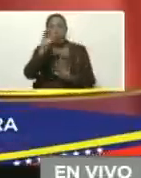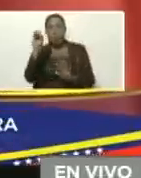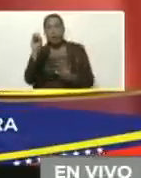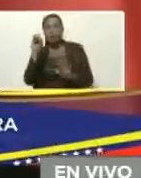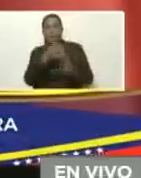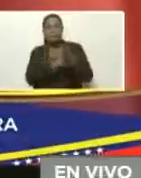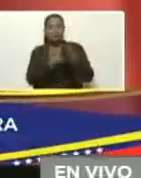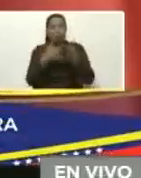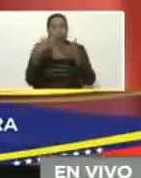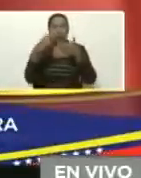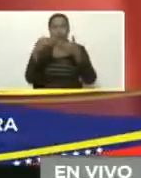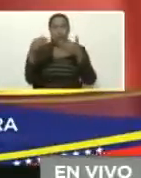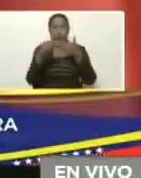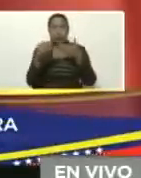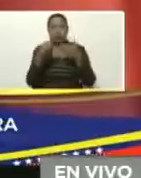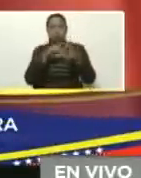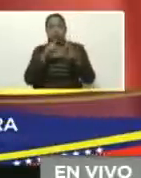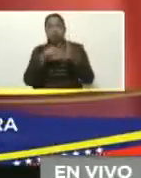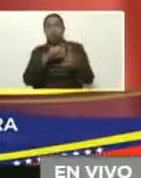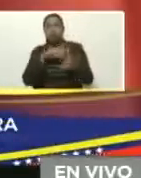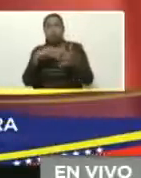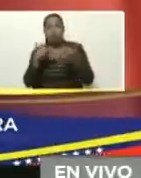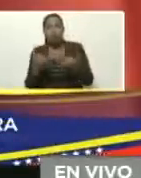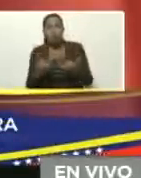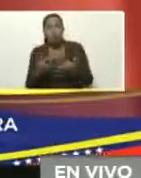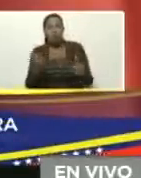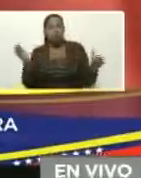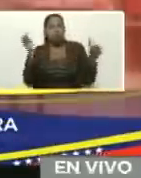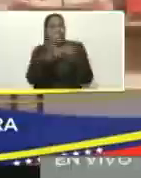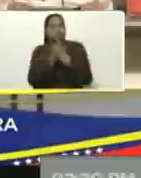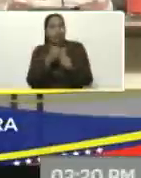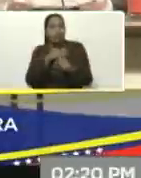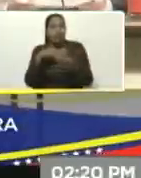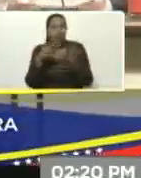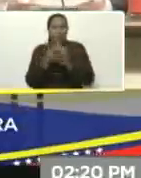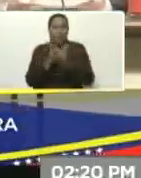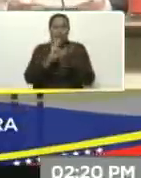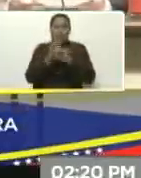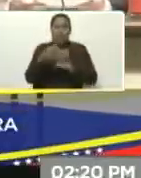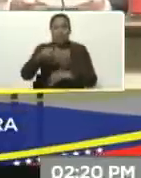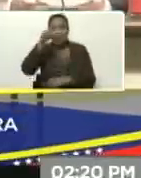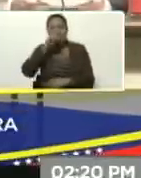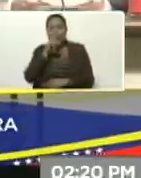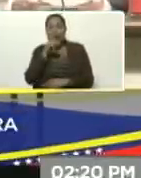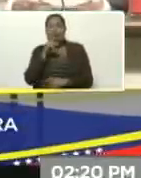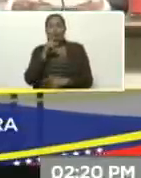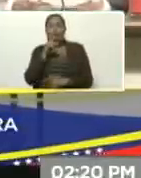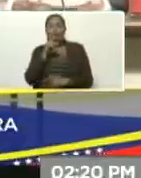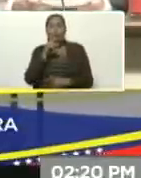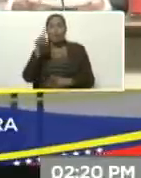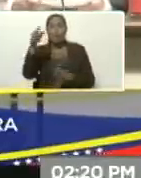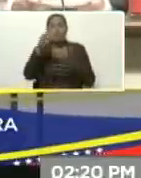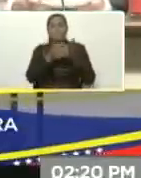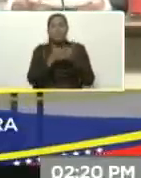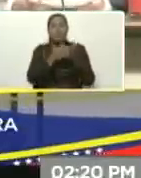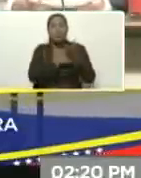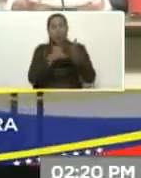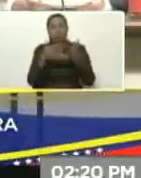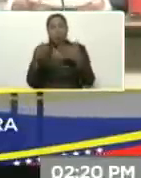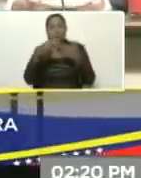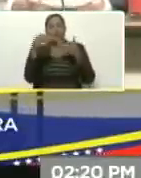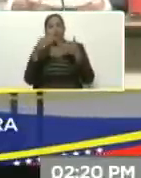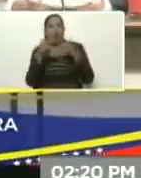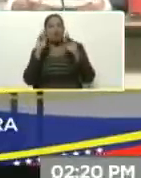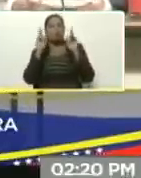de dólares. Entonces estamos adivinando que vamos a acabar este año con 1.000 millones de dólares